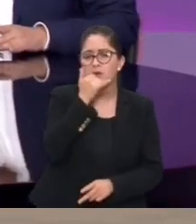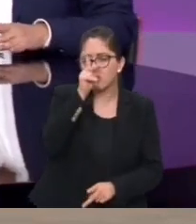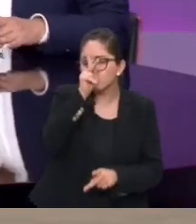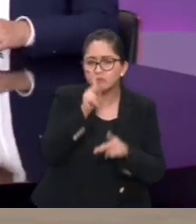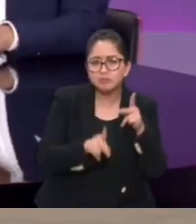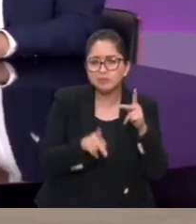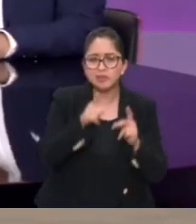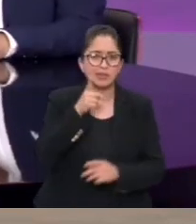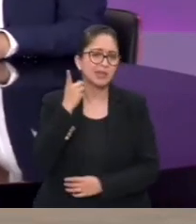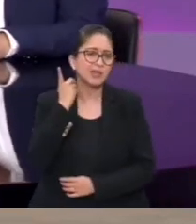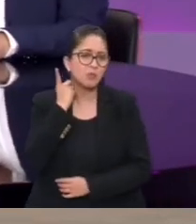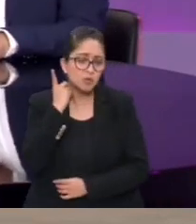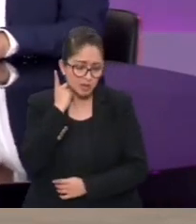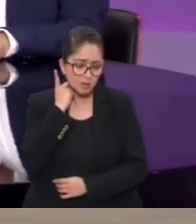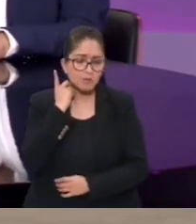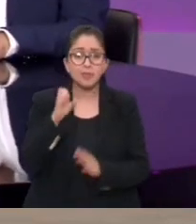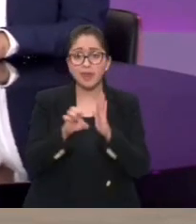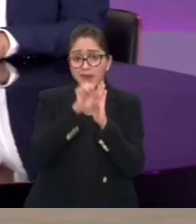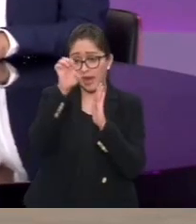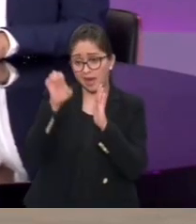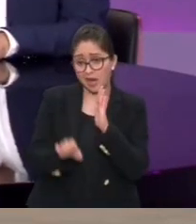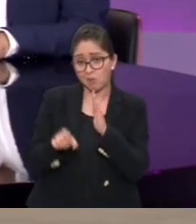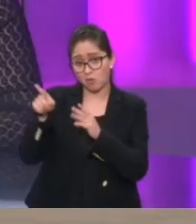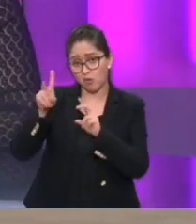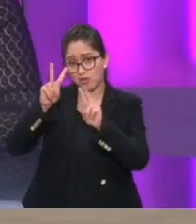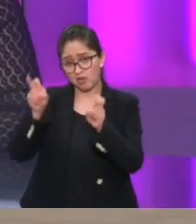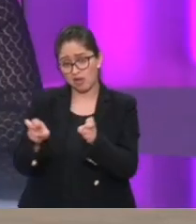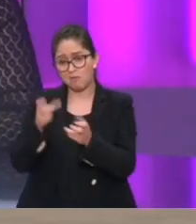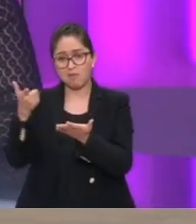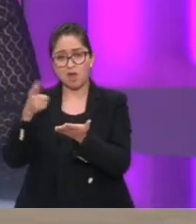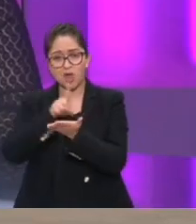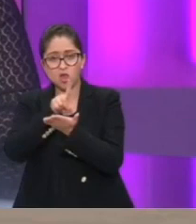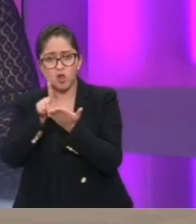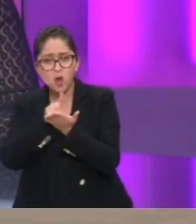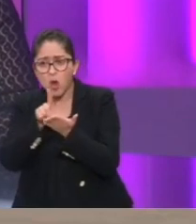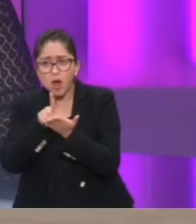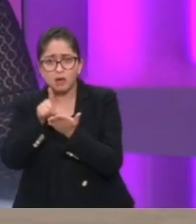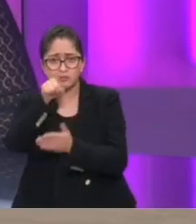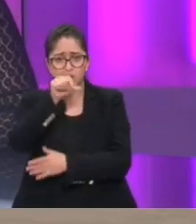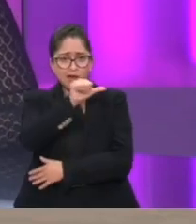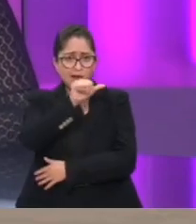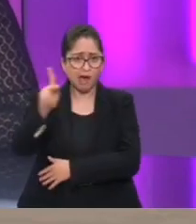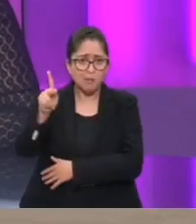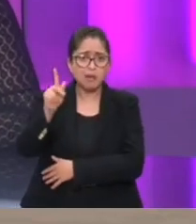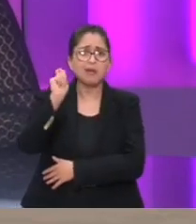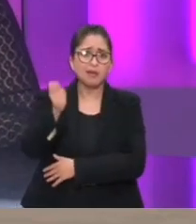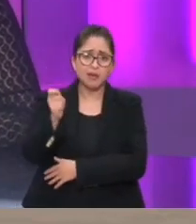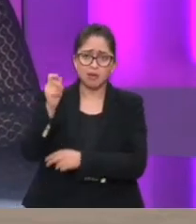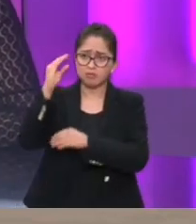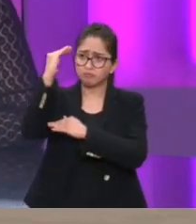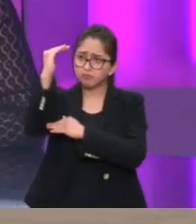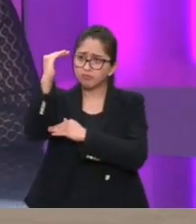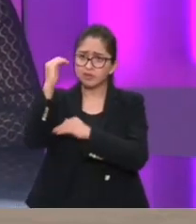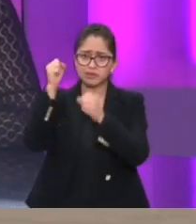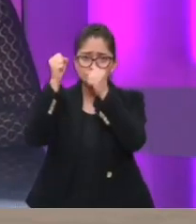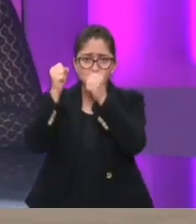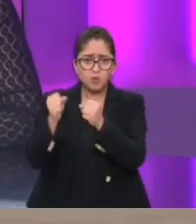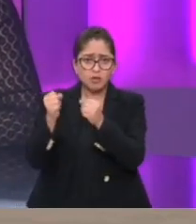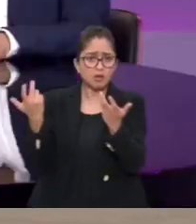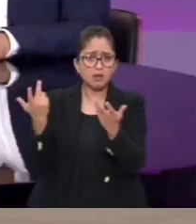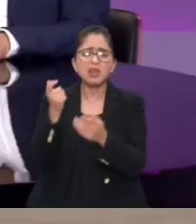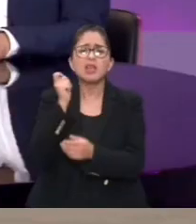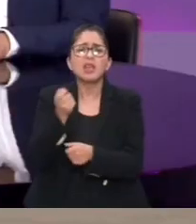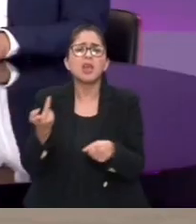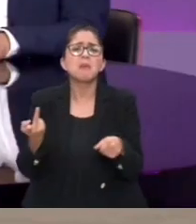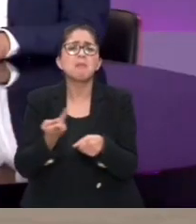sobre las adicciones, porque me llama la atención que en la plataforma se toca el tema de drogas únicamente en el marco de la seguridad. ¿Dónde está Morena en el